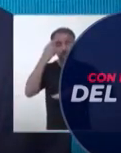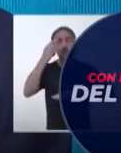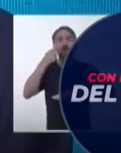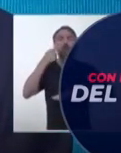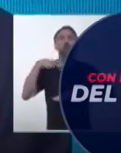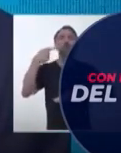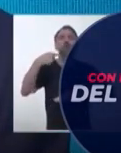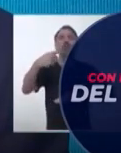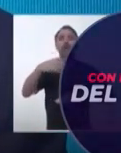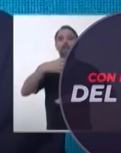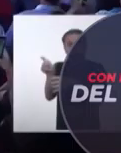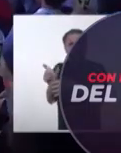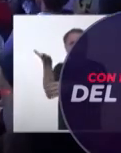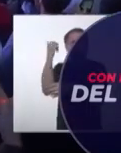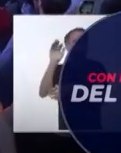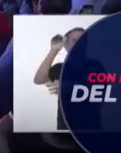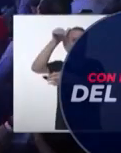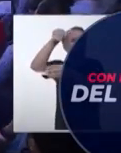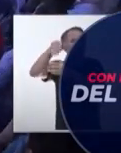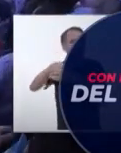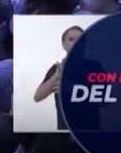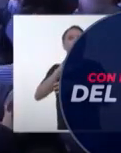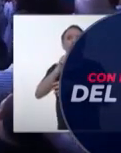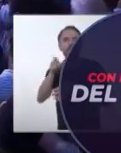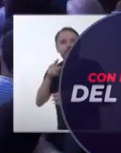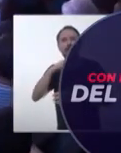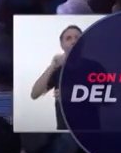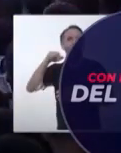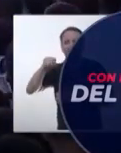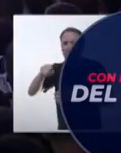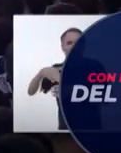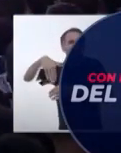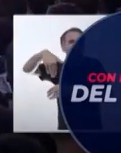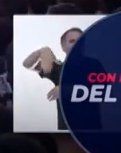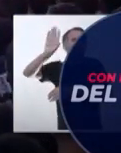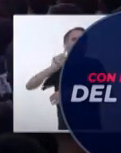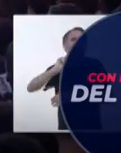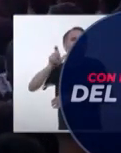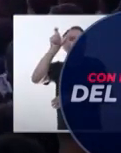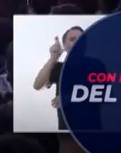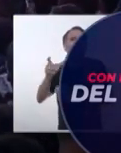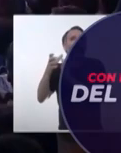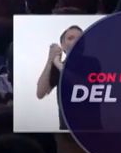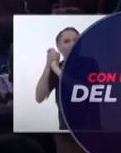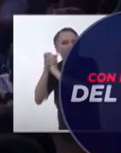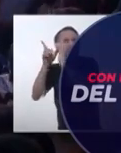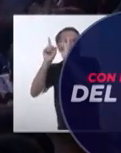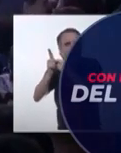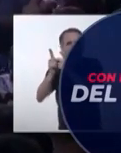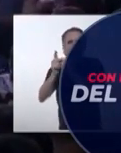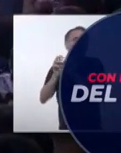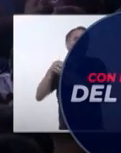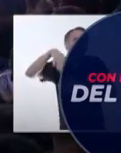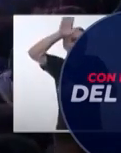él fue protagonista, prácticamente le salvó la elección a los intendentes, a muchos intendentes del conurbano, les hizo ganar la